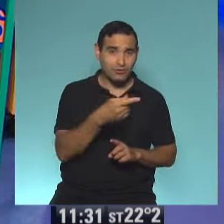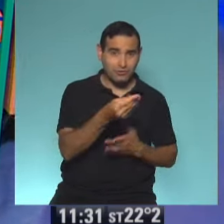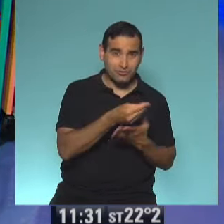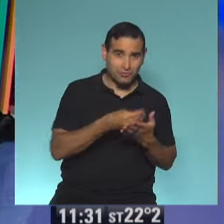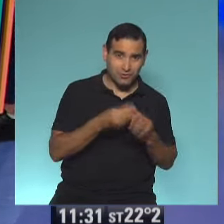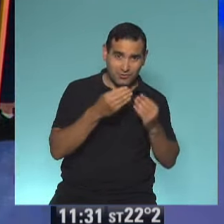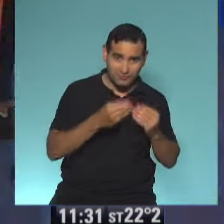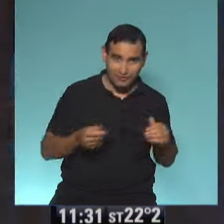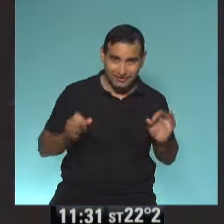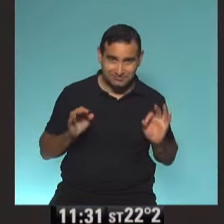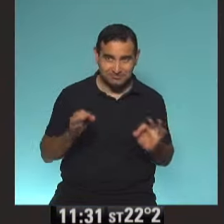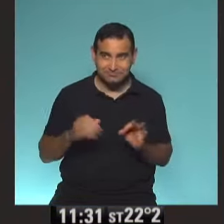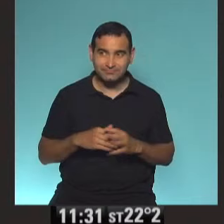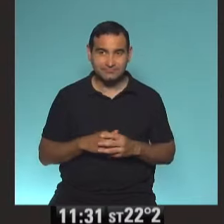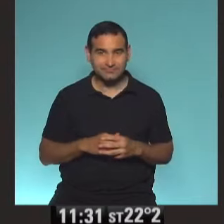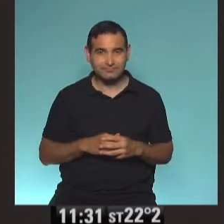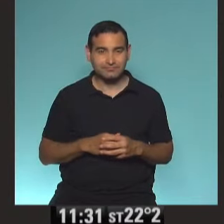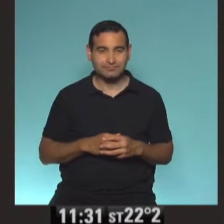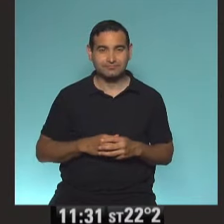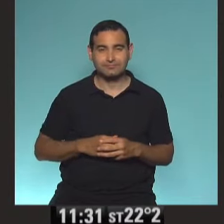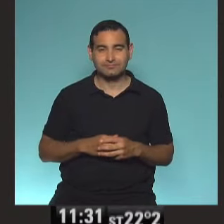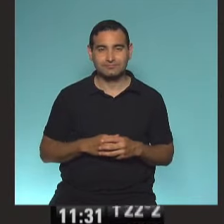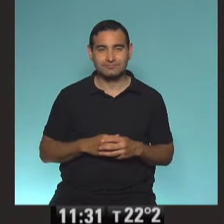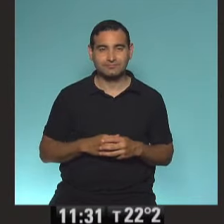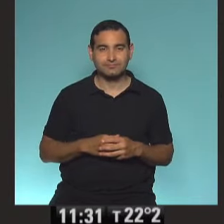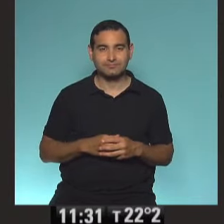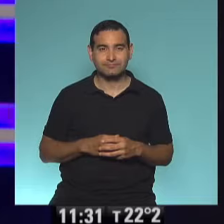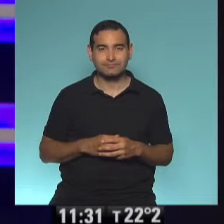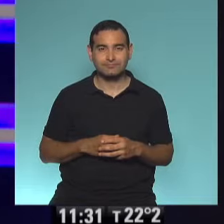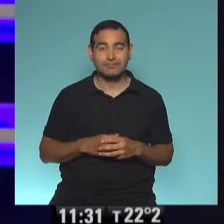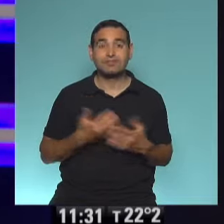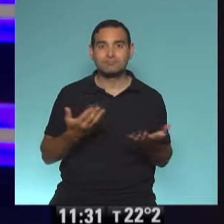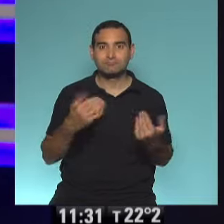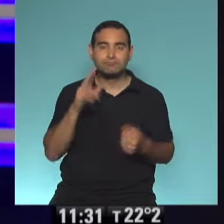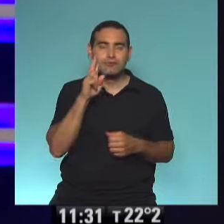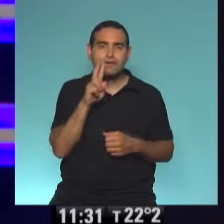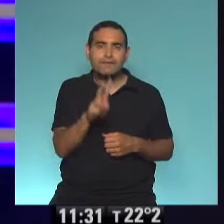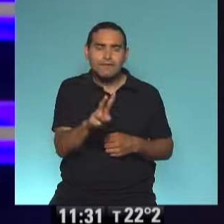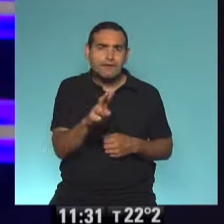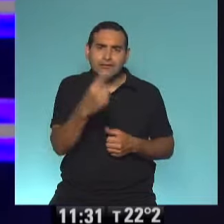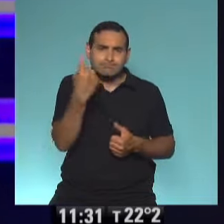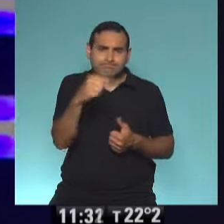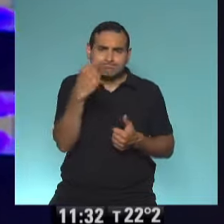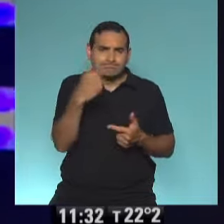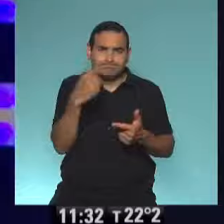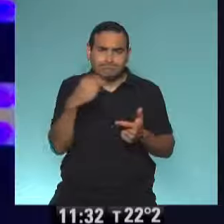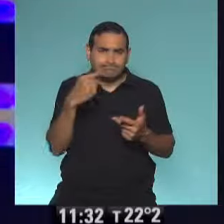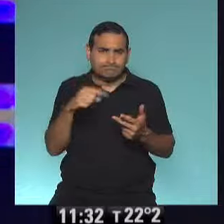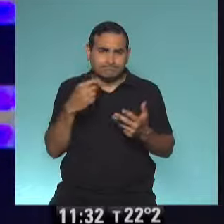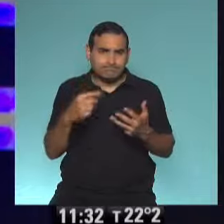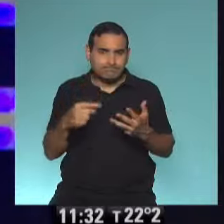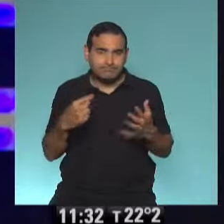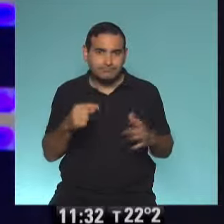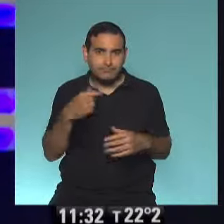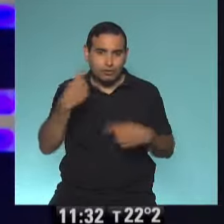buenísimo. Qué bueno. Y así es como entonces podemos observar un montón de cosas de la naturaleza, de lo que